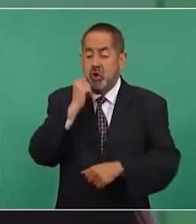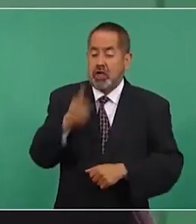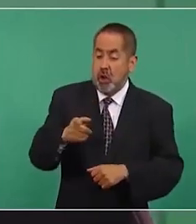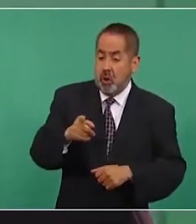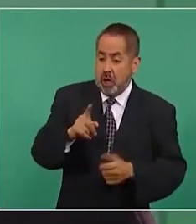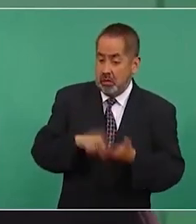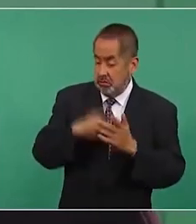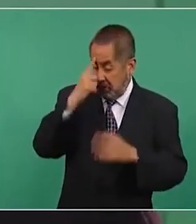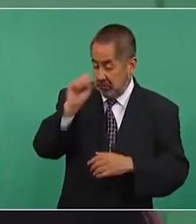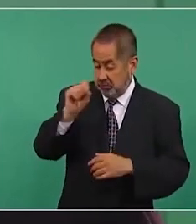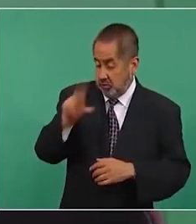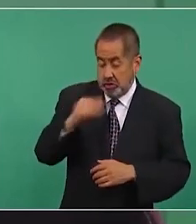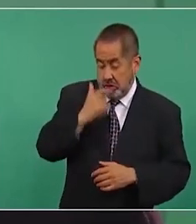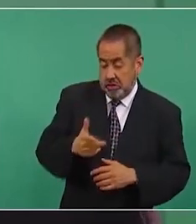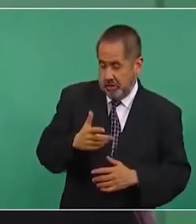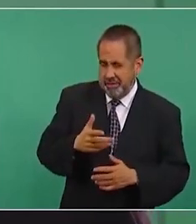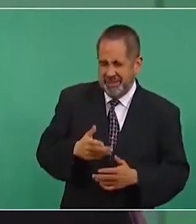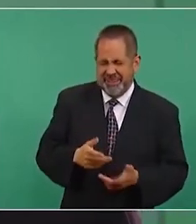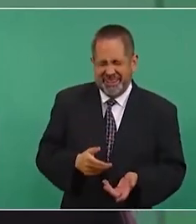comunista, ¿eh?